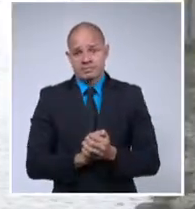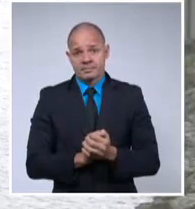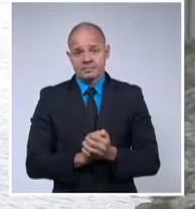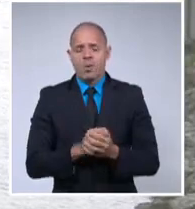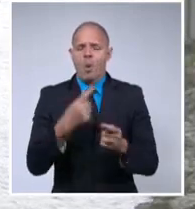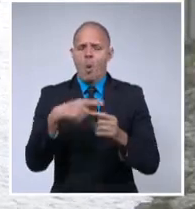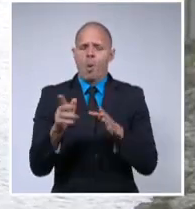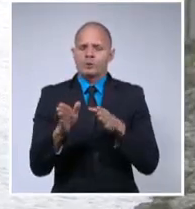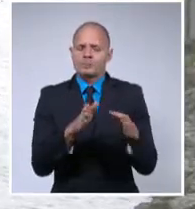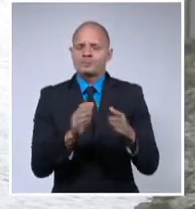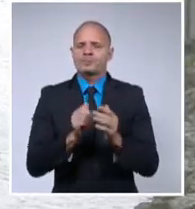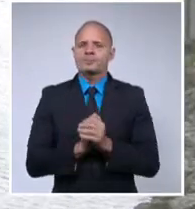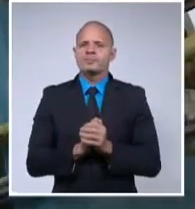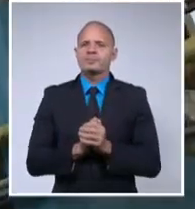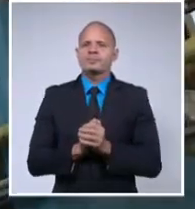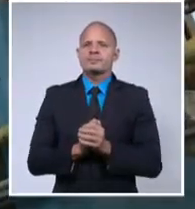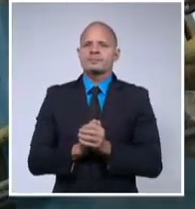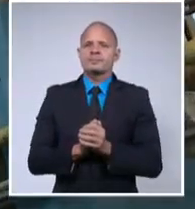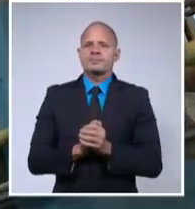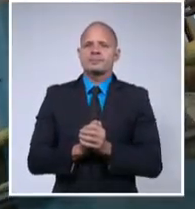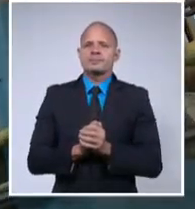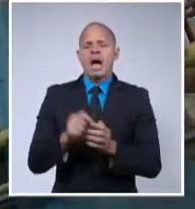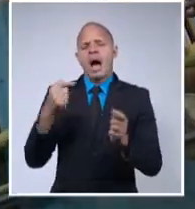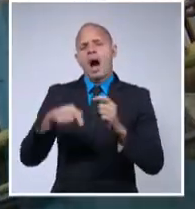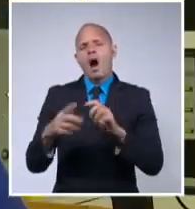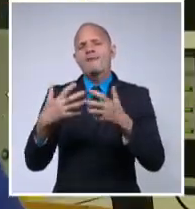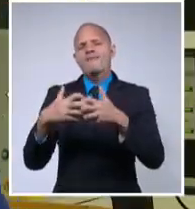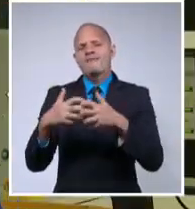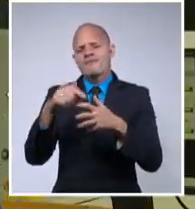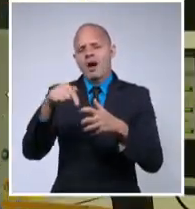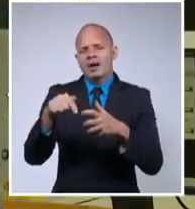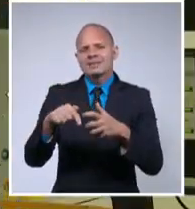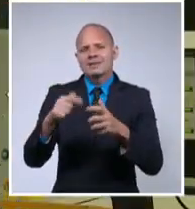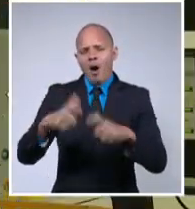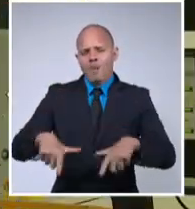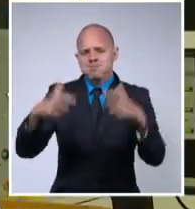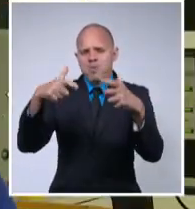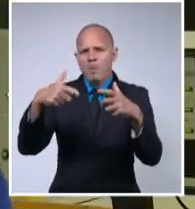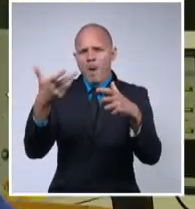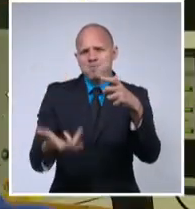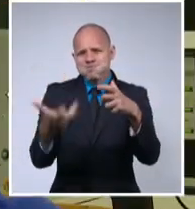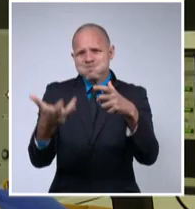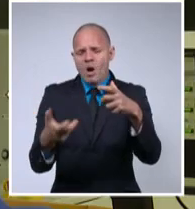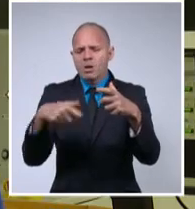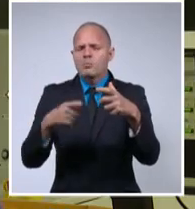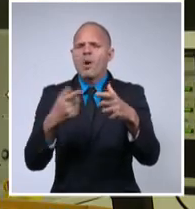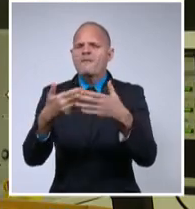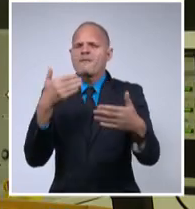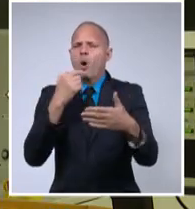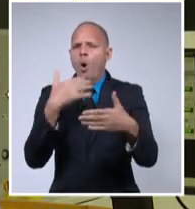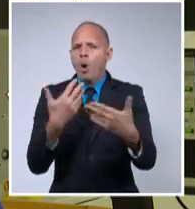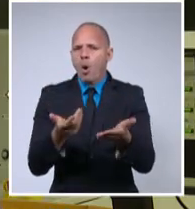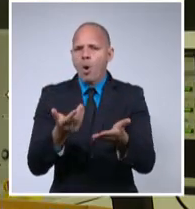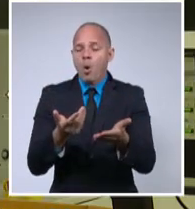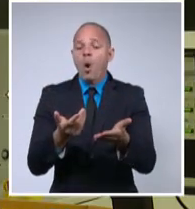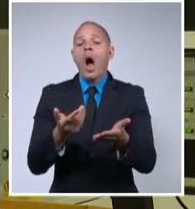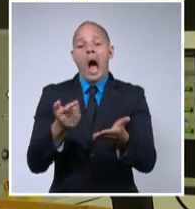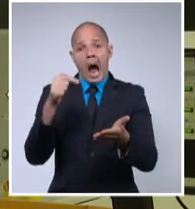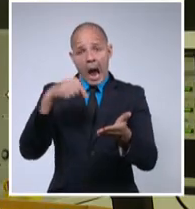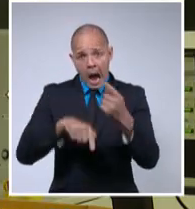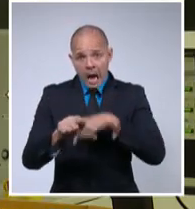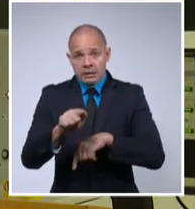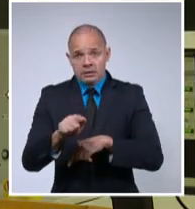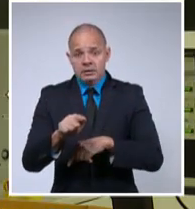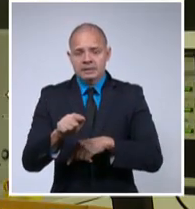enfriamientos también beneficiará a las unidades fabricadas. Realmente constituye un reto porque se convertiría en la planta de mayor